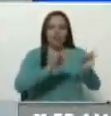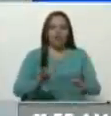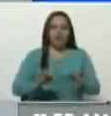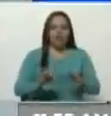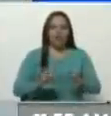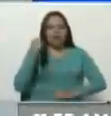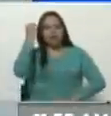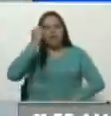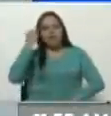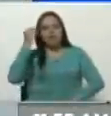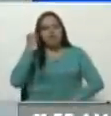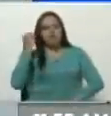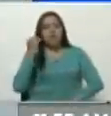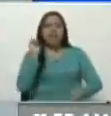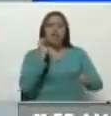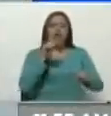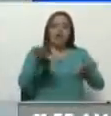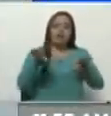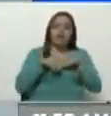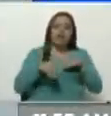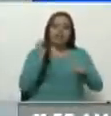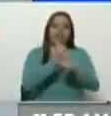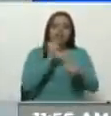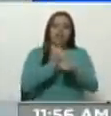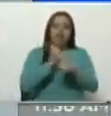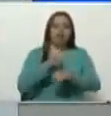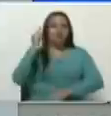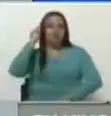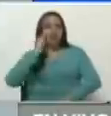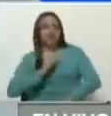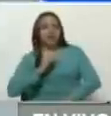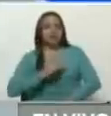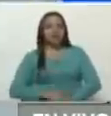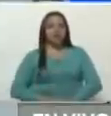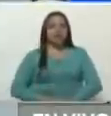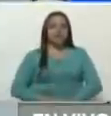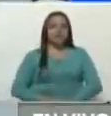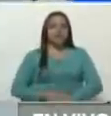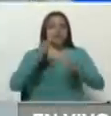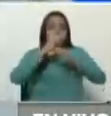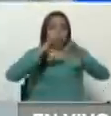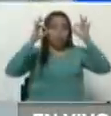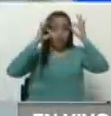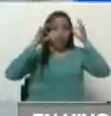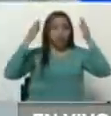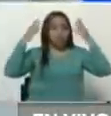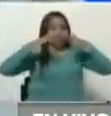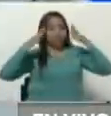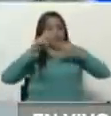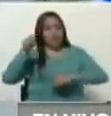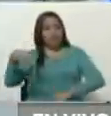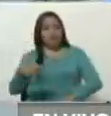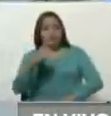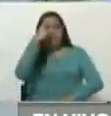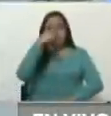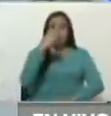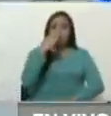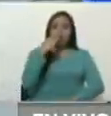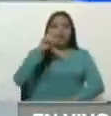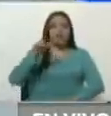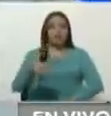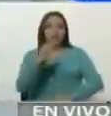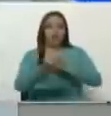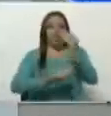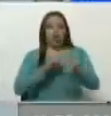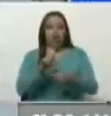Bolívar, Simón Rodríguez y Ezequiel Zamora. De igual manera, toma los